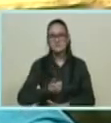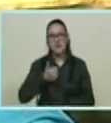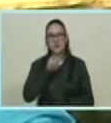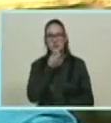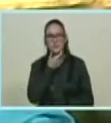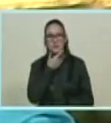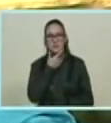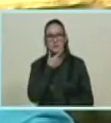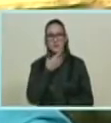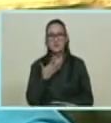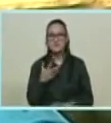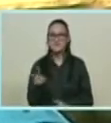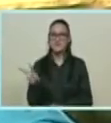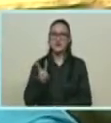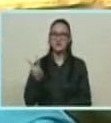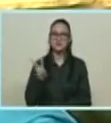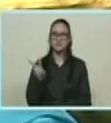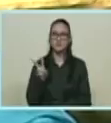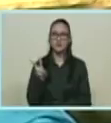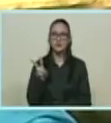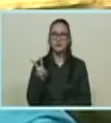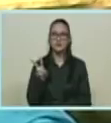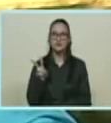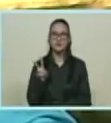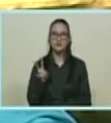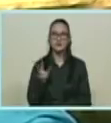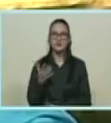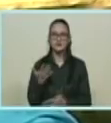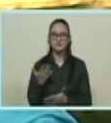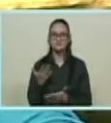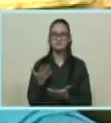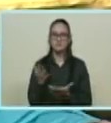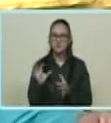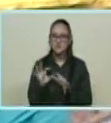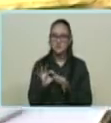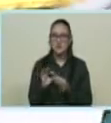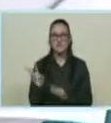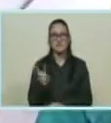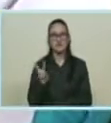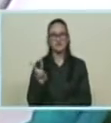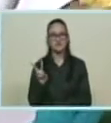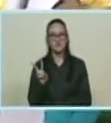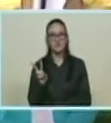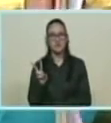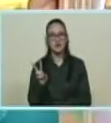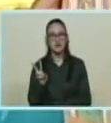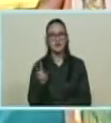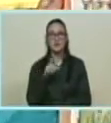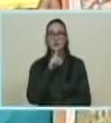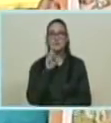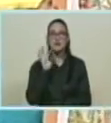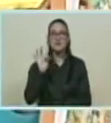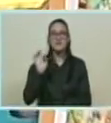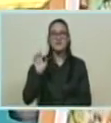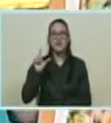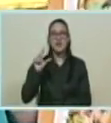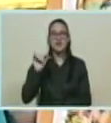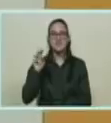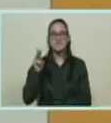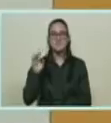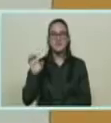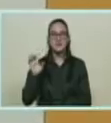hermosamente venezolana, hermosa y mestizamente venezolana. Se trata de Felipe García de